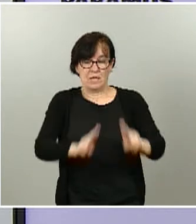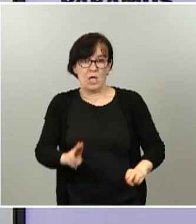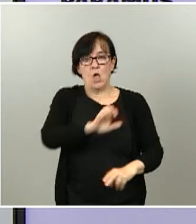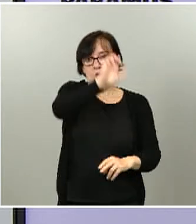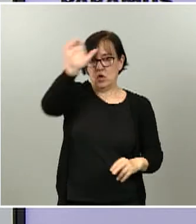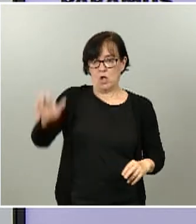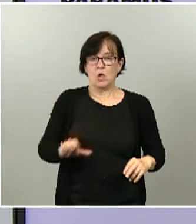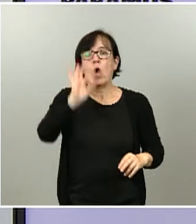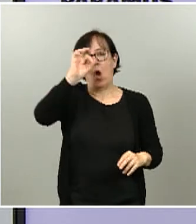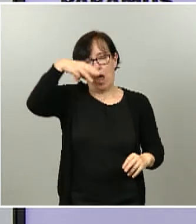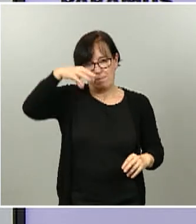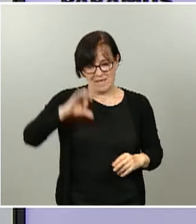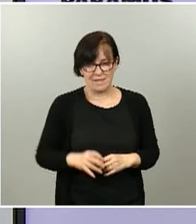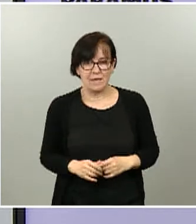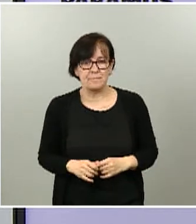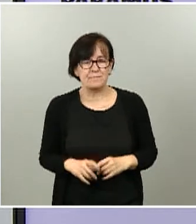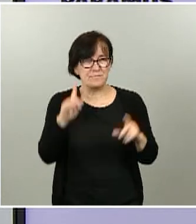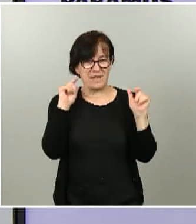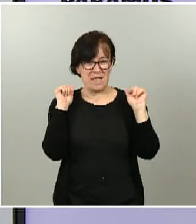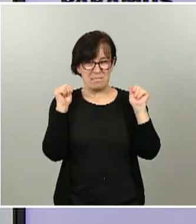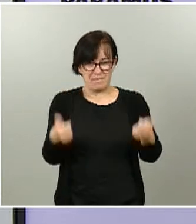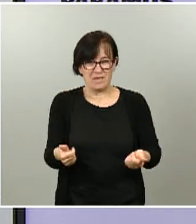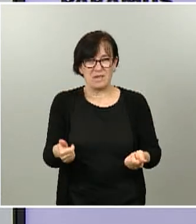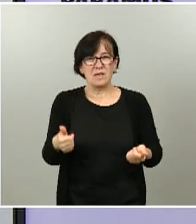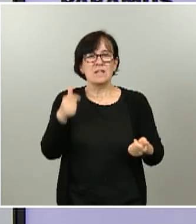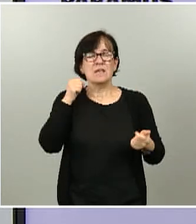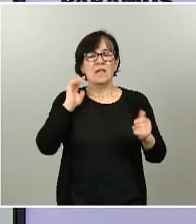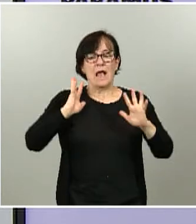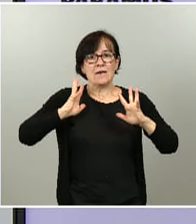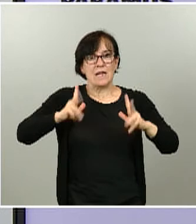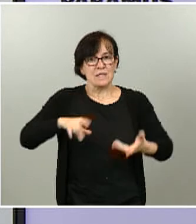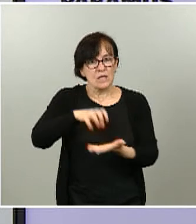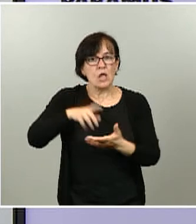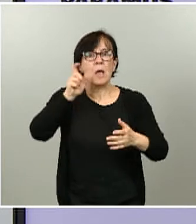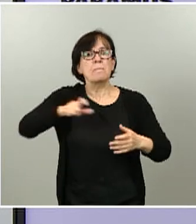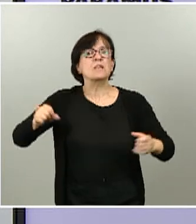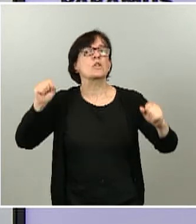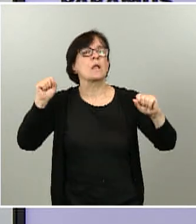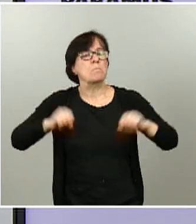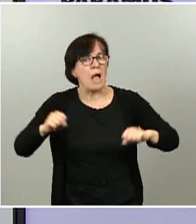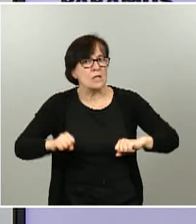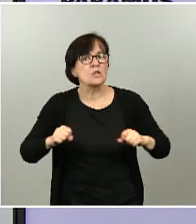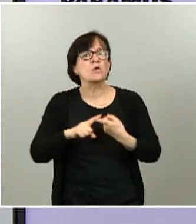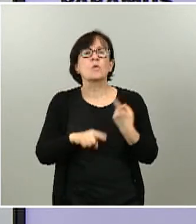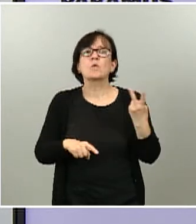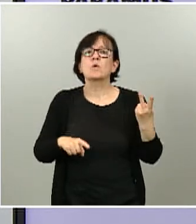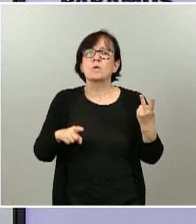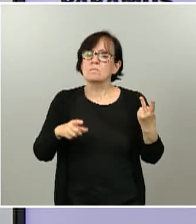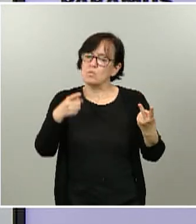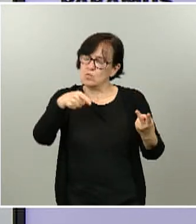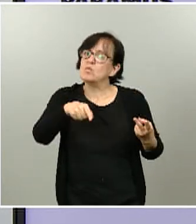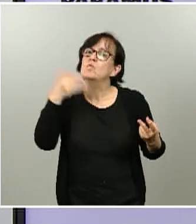Salud. Desde el principio dijimos que las residencias de personas mayores, de ancianos, eran un foco importante para